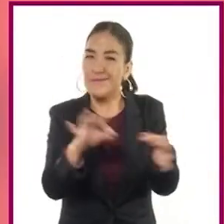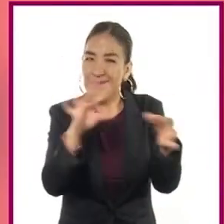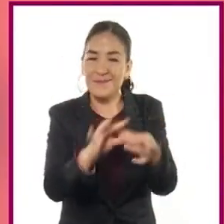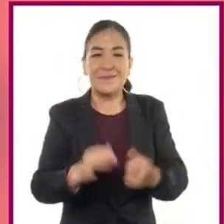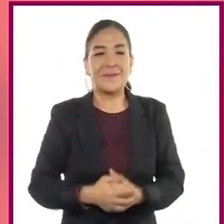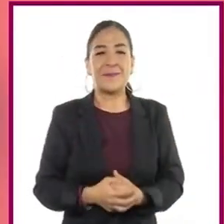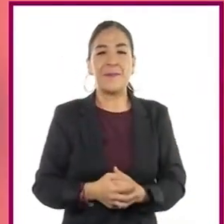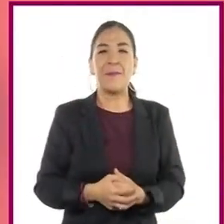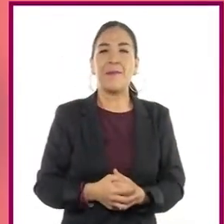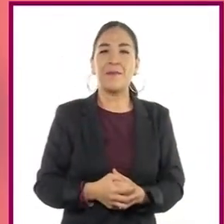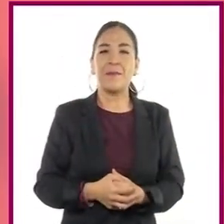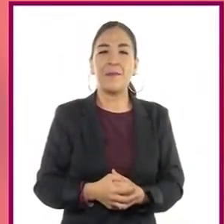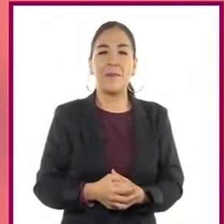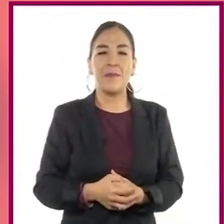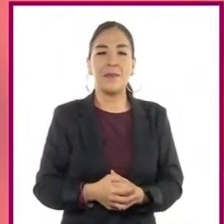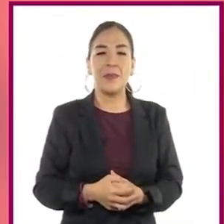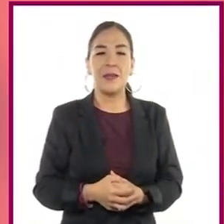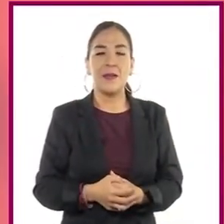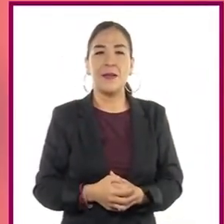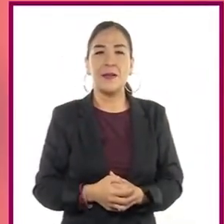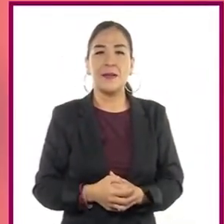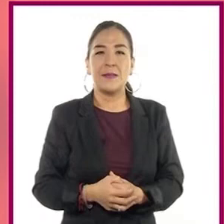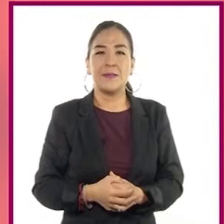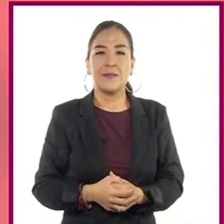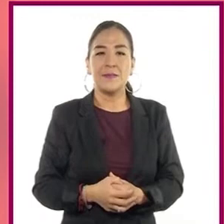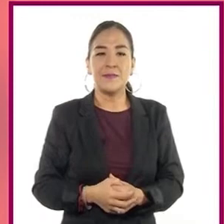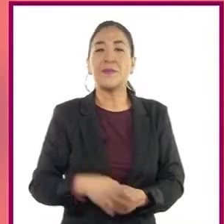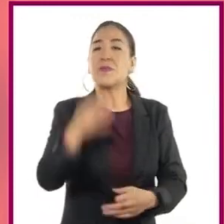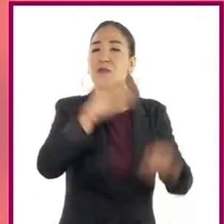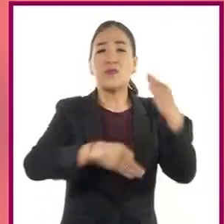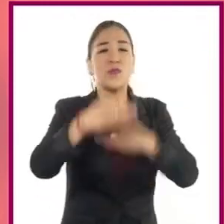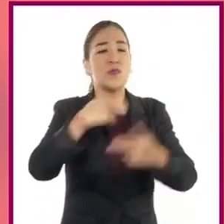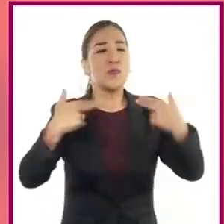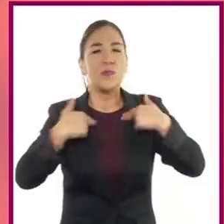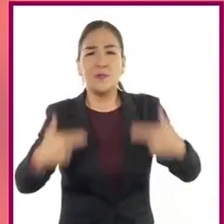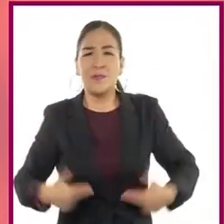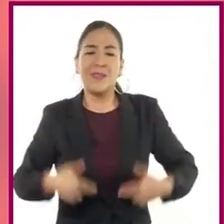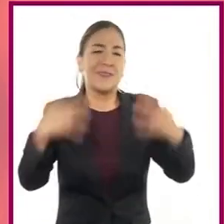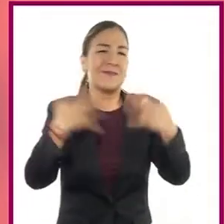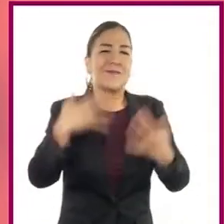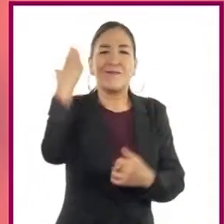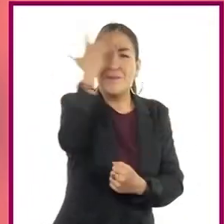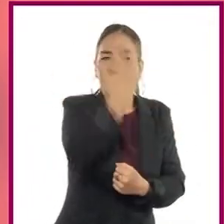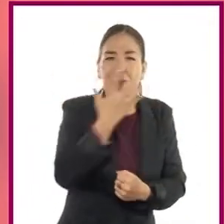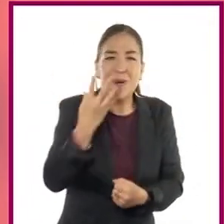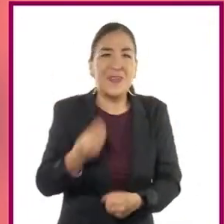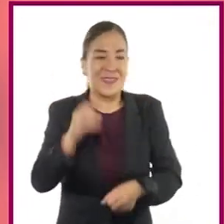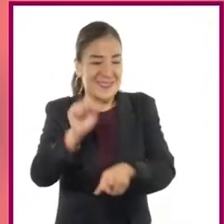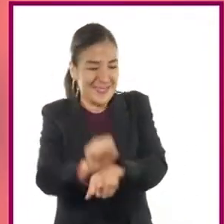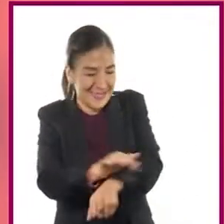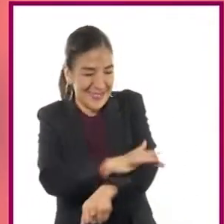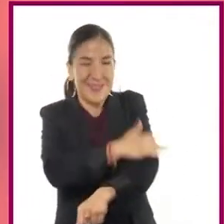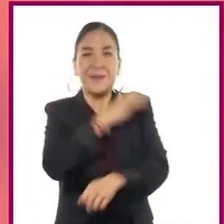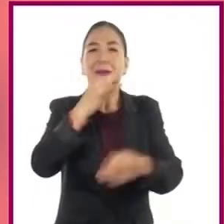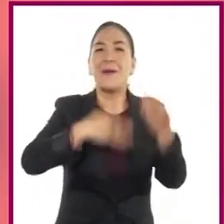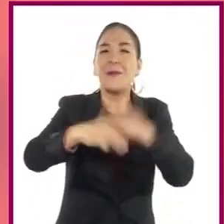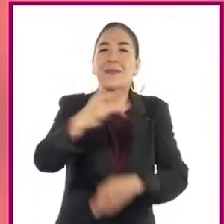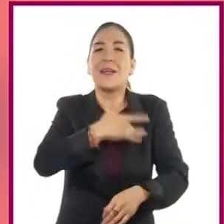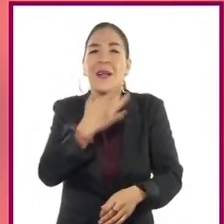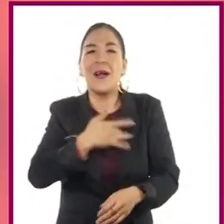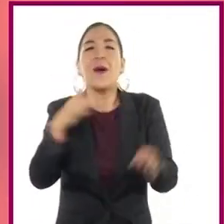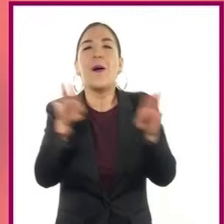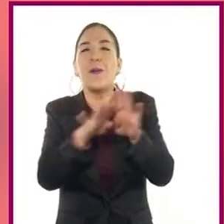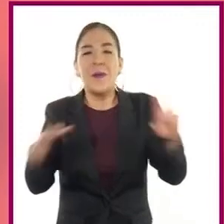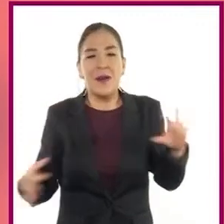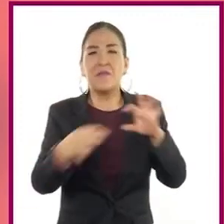Todos, como seres humanos, somos maravillosos, misteriosos y sensibles. Absolutamente todos